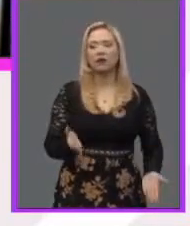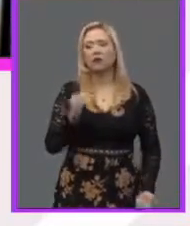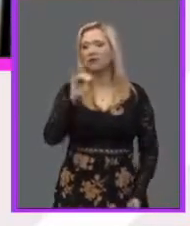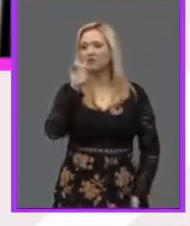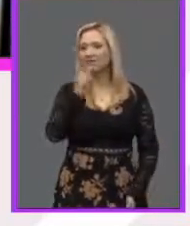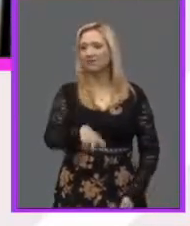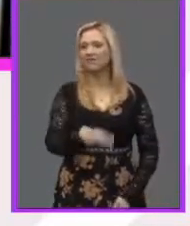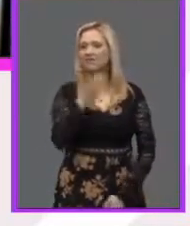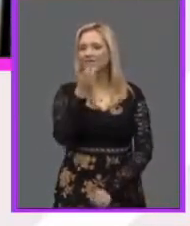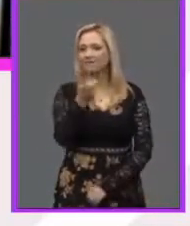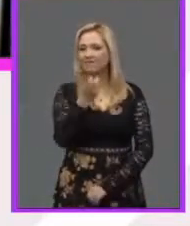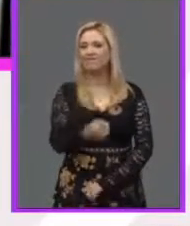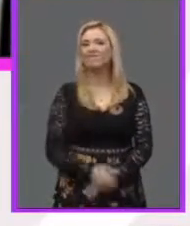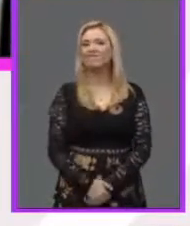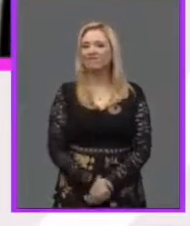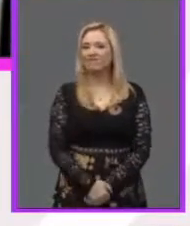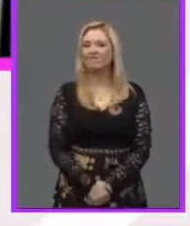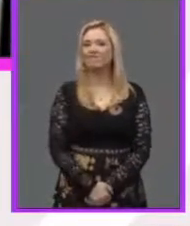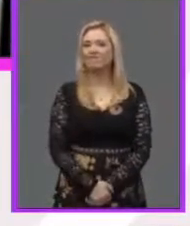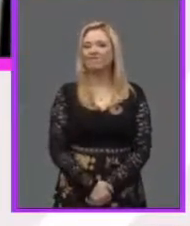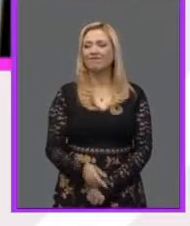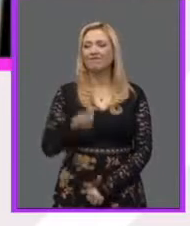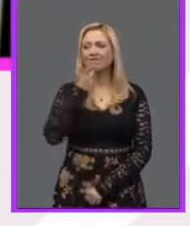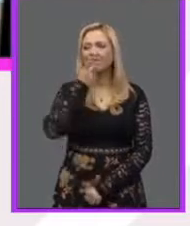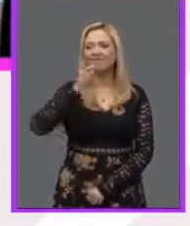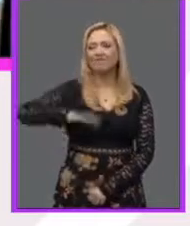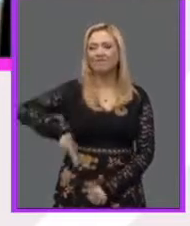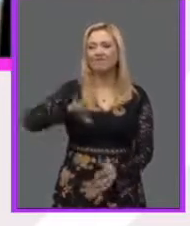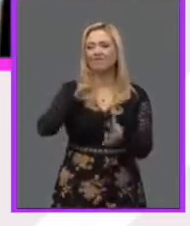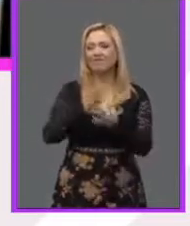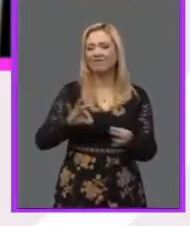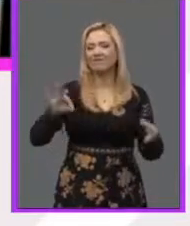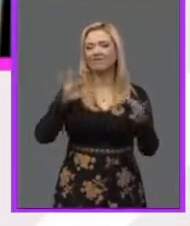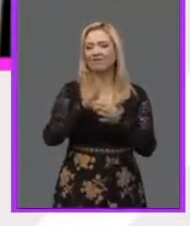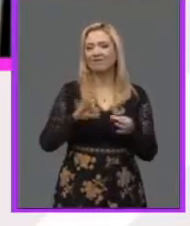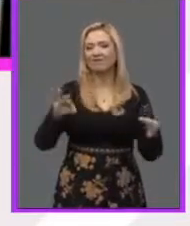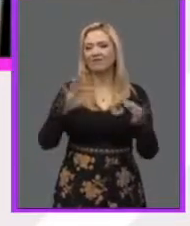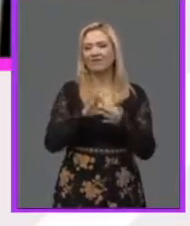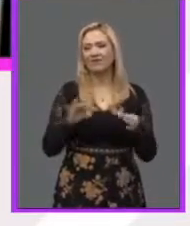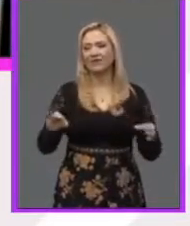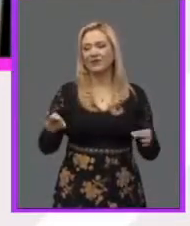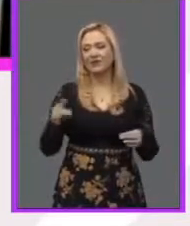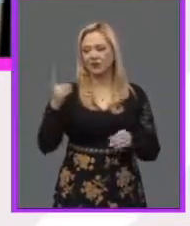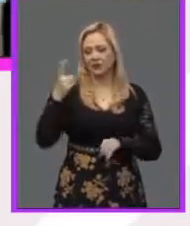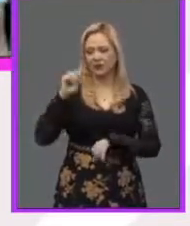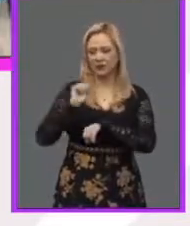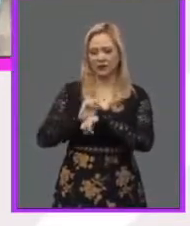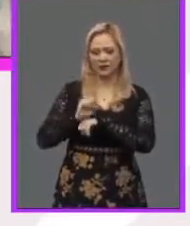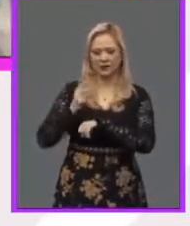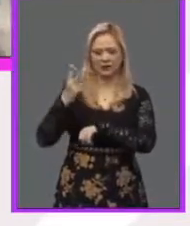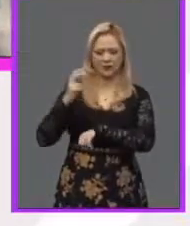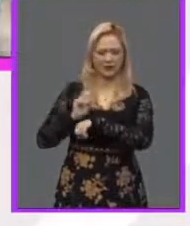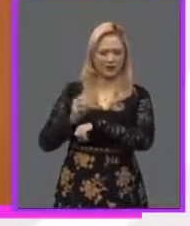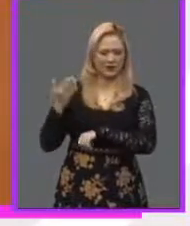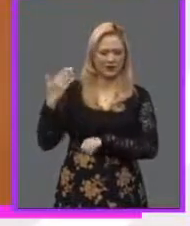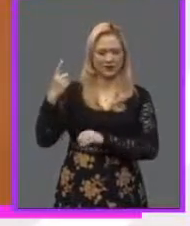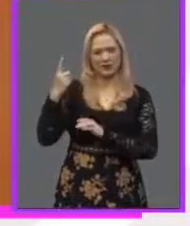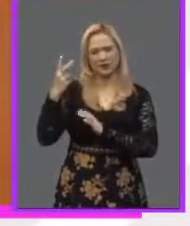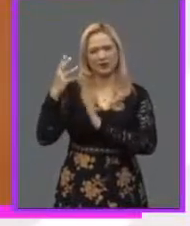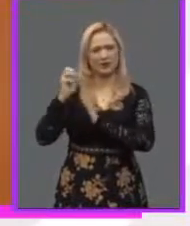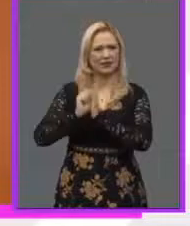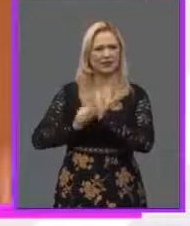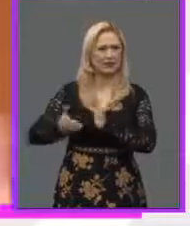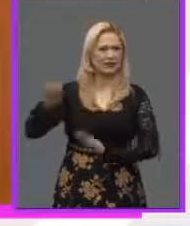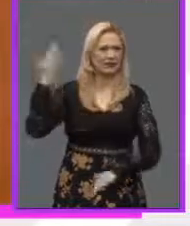Sí, justo esa discusión que mencionas en redes hace unas semanas, hace quizá unos